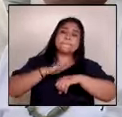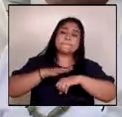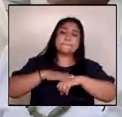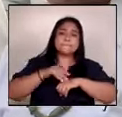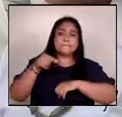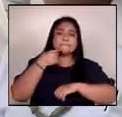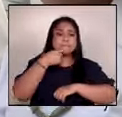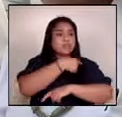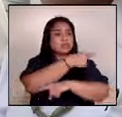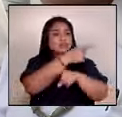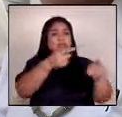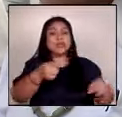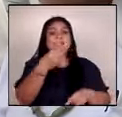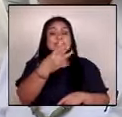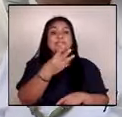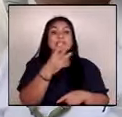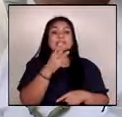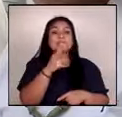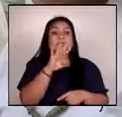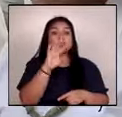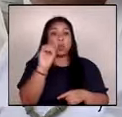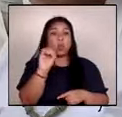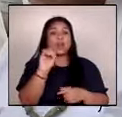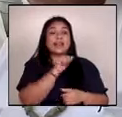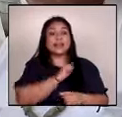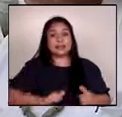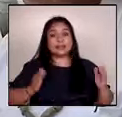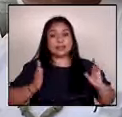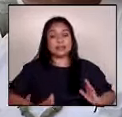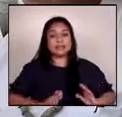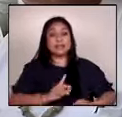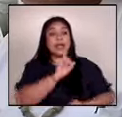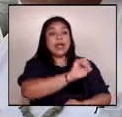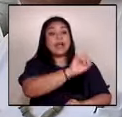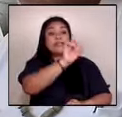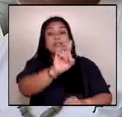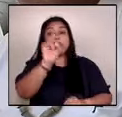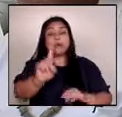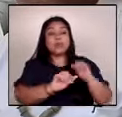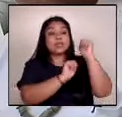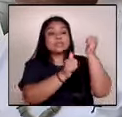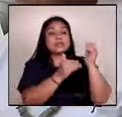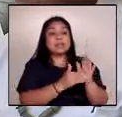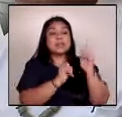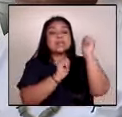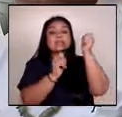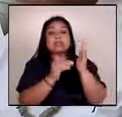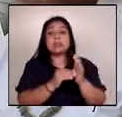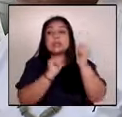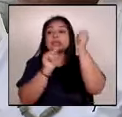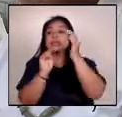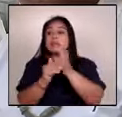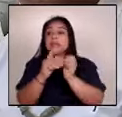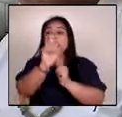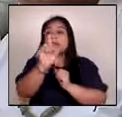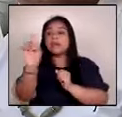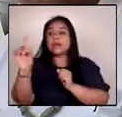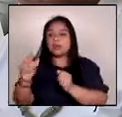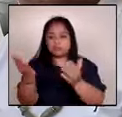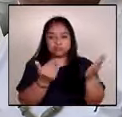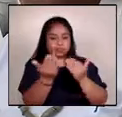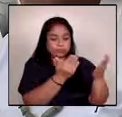340 alcaldes que dieran un aporte de 15 mil quetzales. Ese aporte de 15 mil quetzales se dio en enero del 2023. En